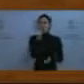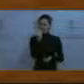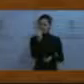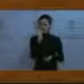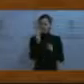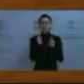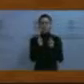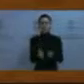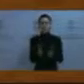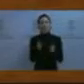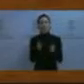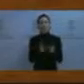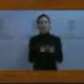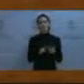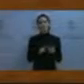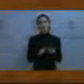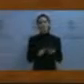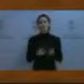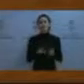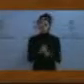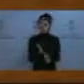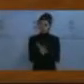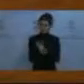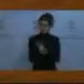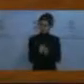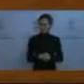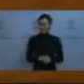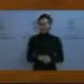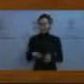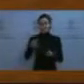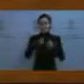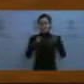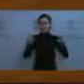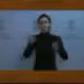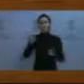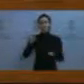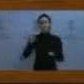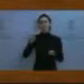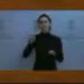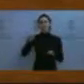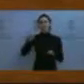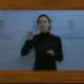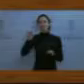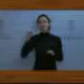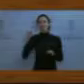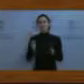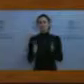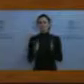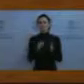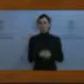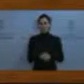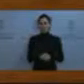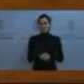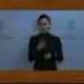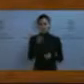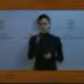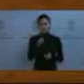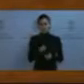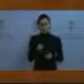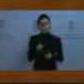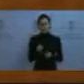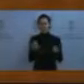Bueno, esta es la gestión que fue de SOGEPSA en ese periodo. En fin, les puedo asegurar que el número de